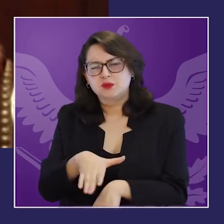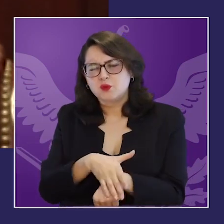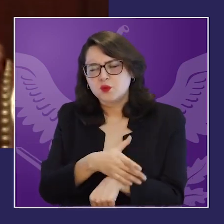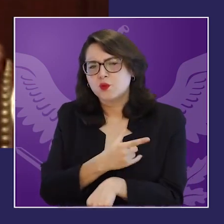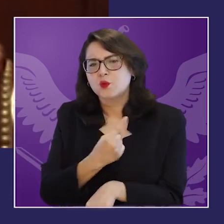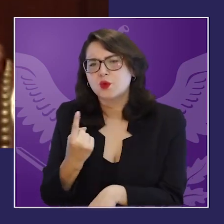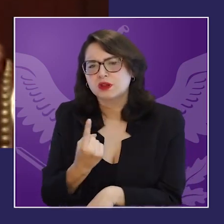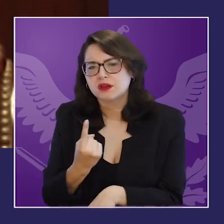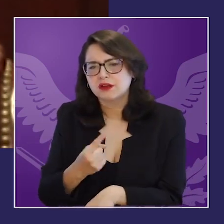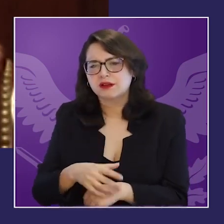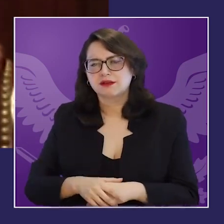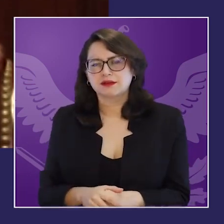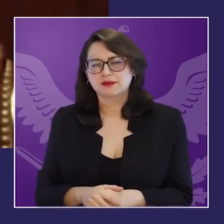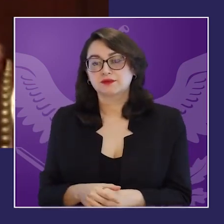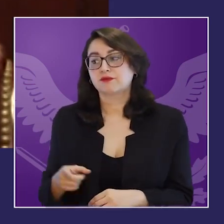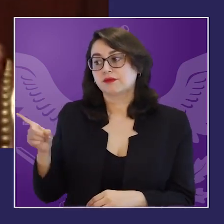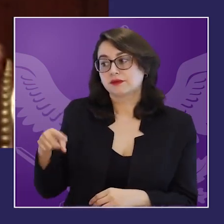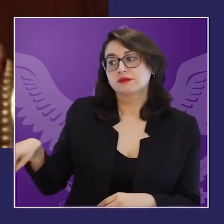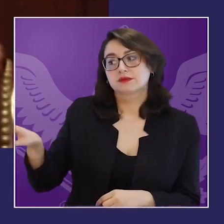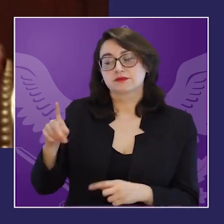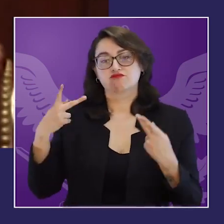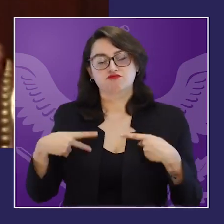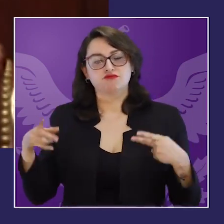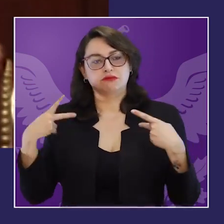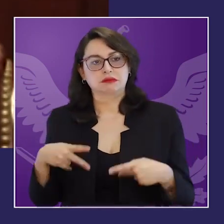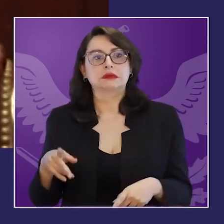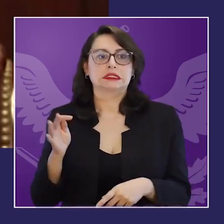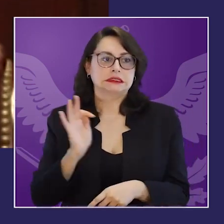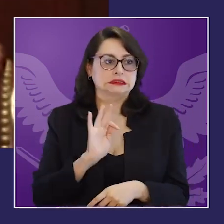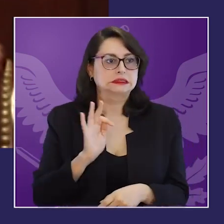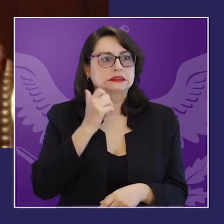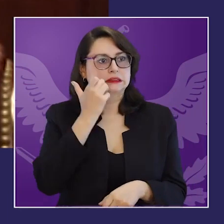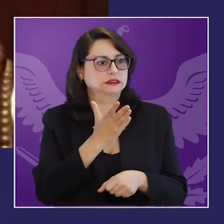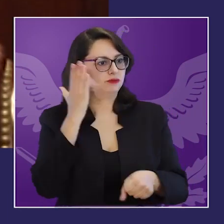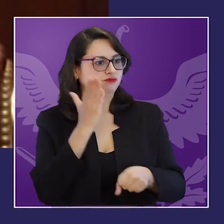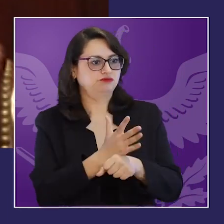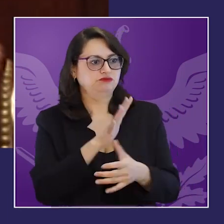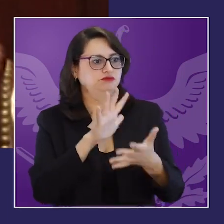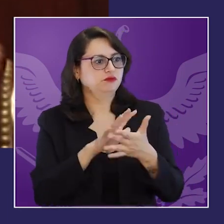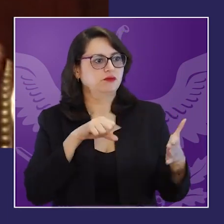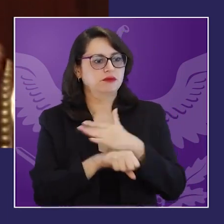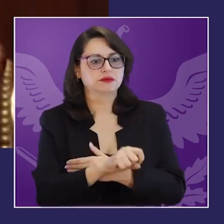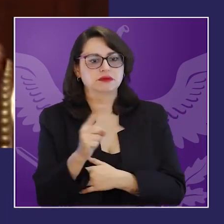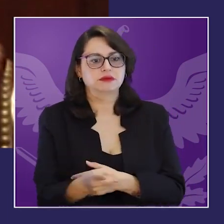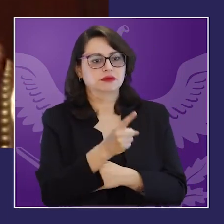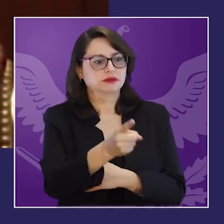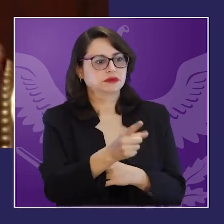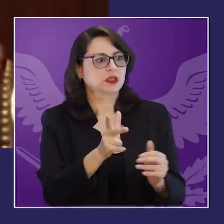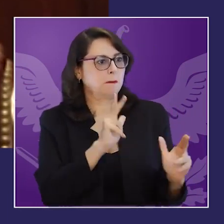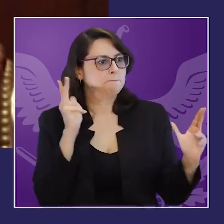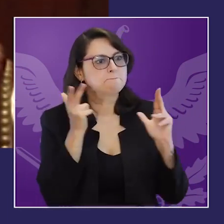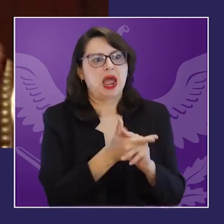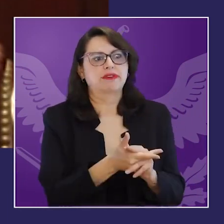momentos procesales, preguntarle a las víctimas qué sería reparador. Para muchas, por supuesto, lo reparador sería